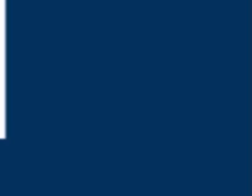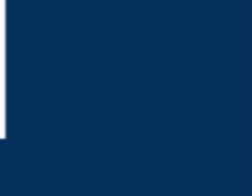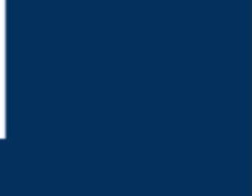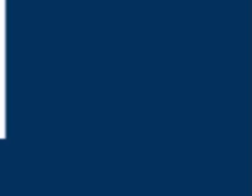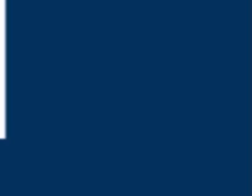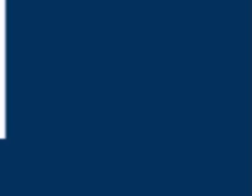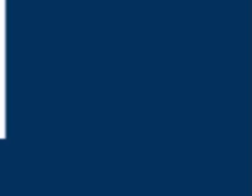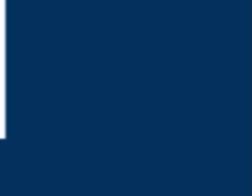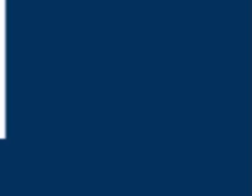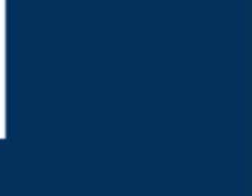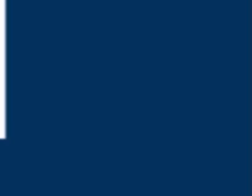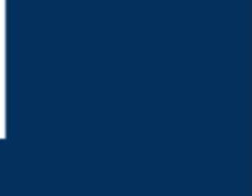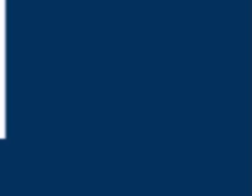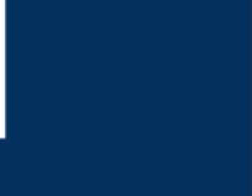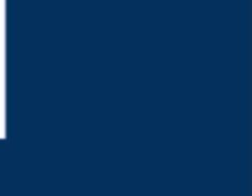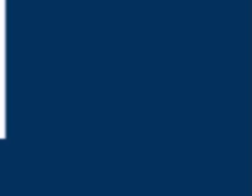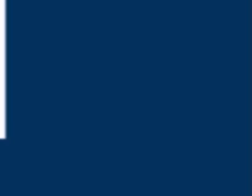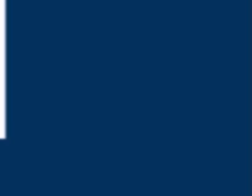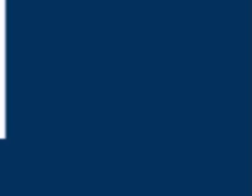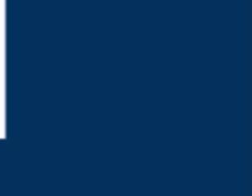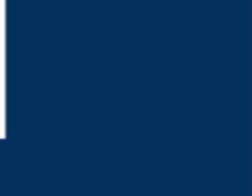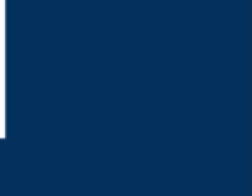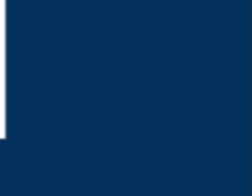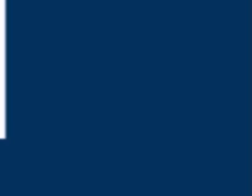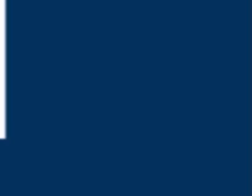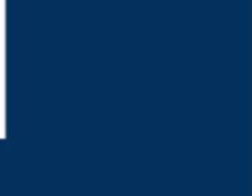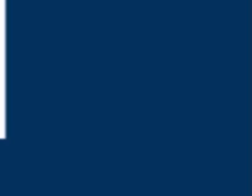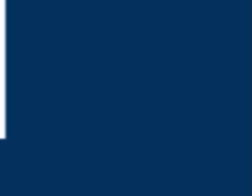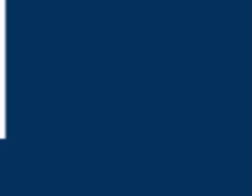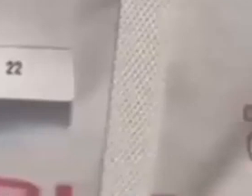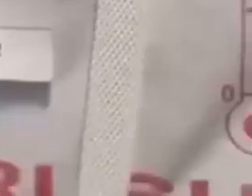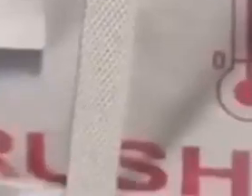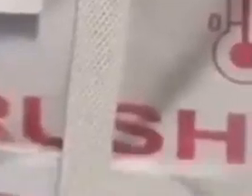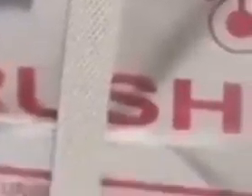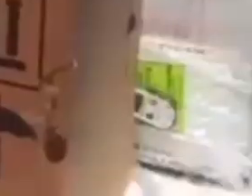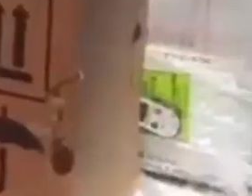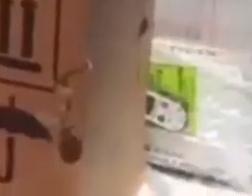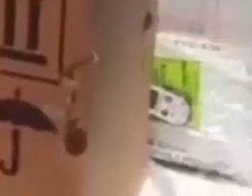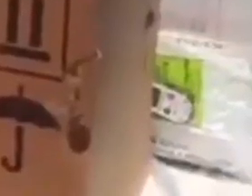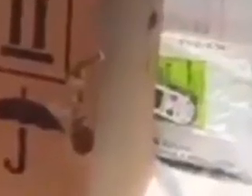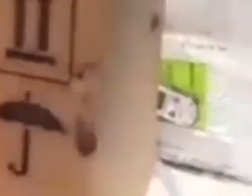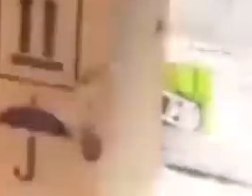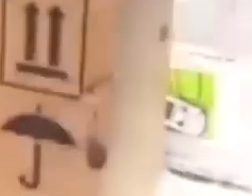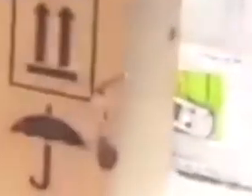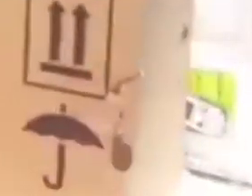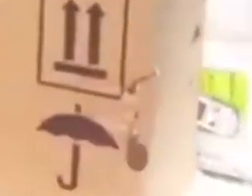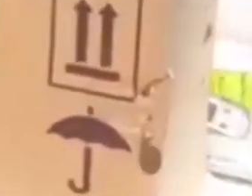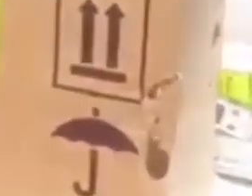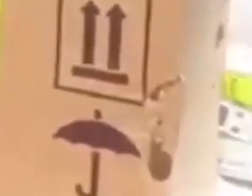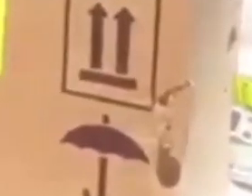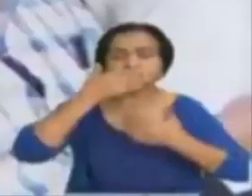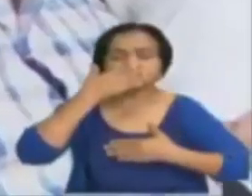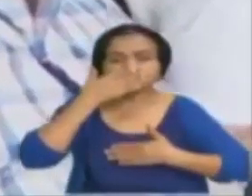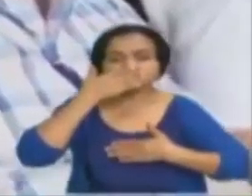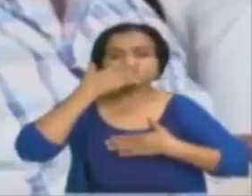contra el cubit 19 estamos hablando del hospital alemán nicaragüense en el que managua